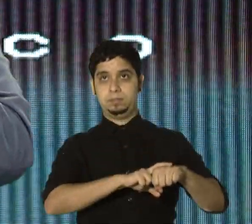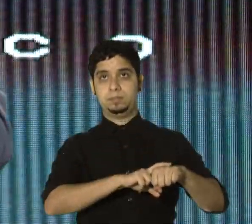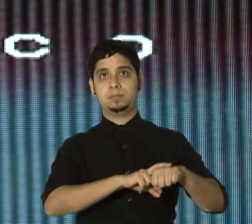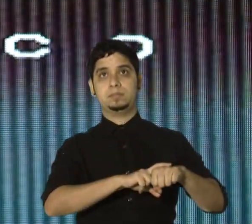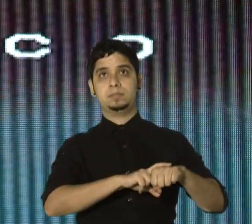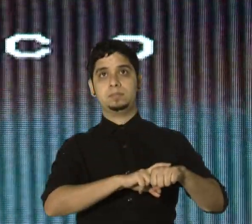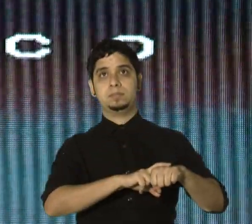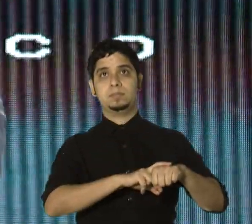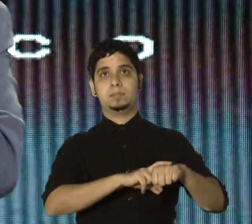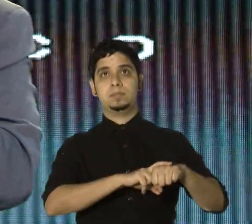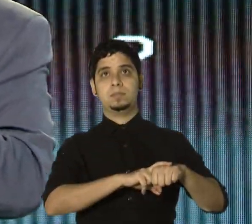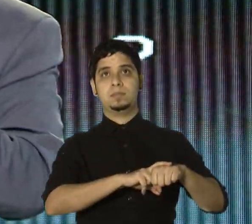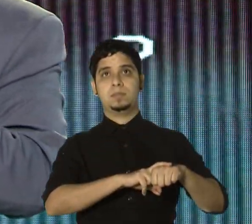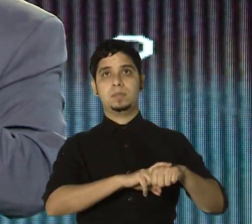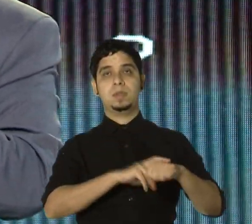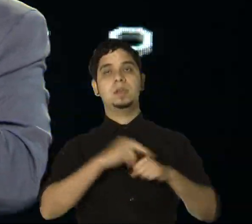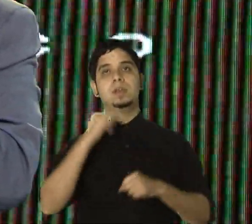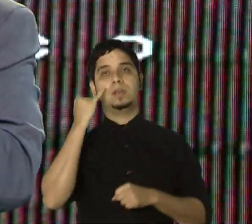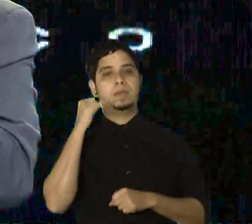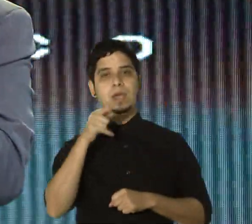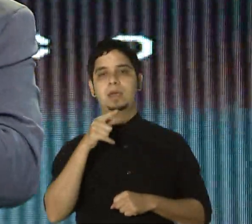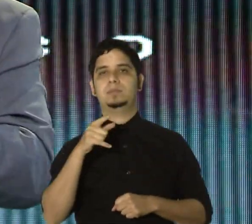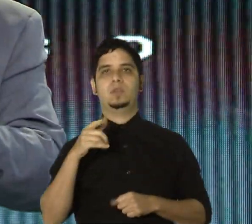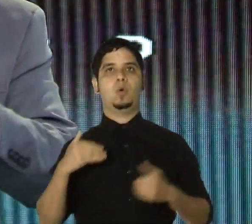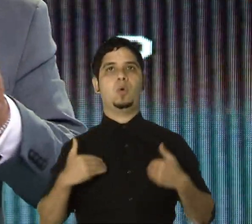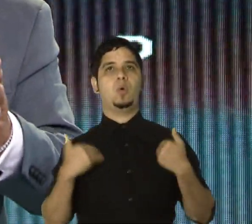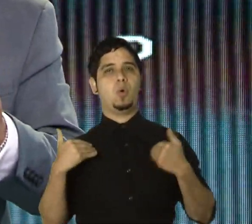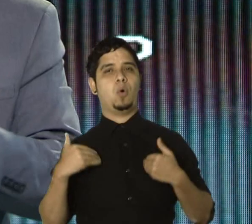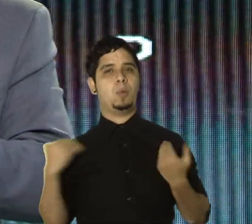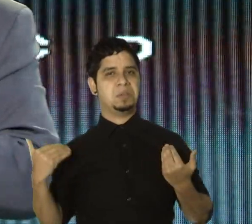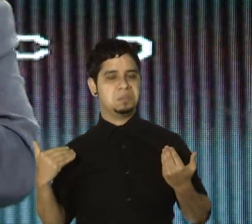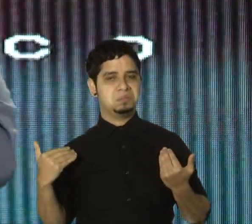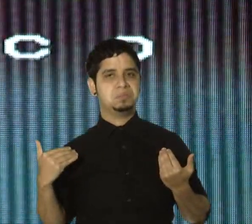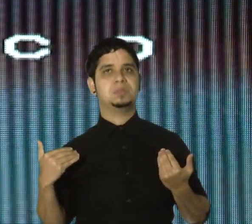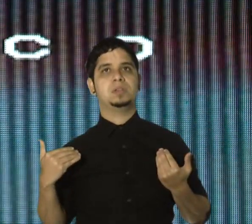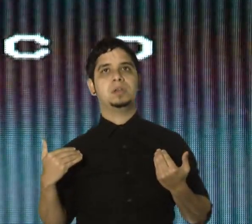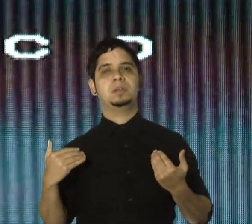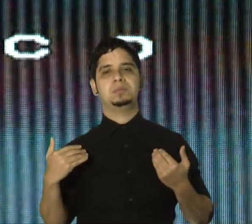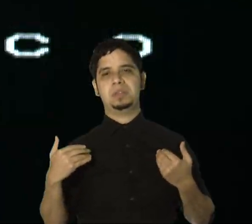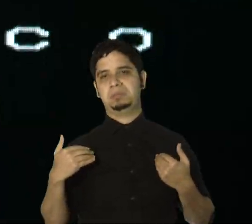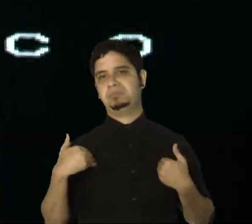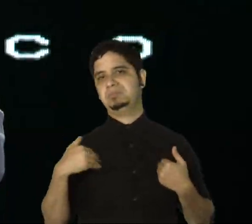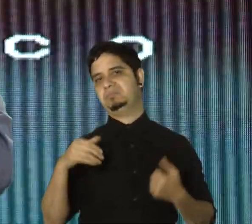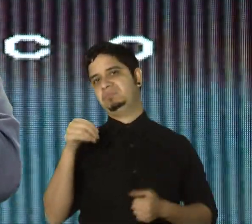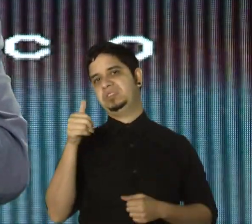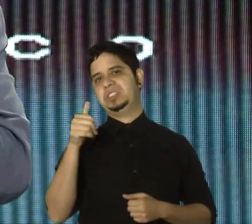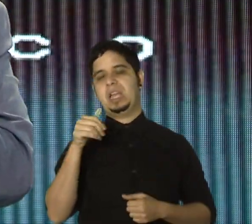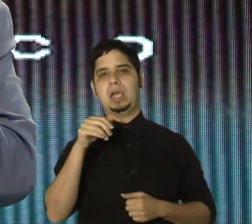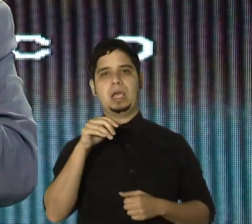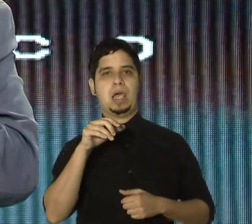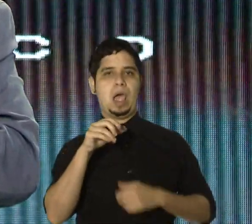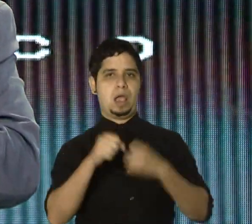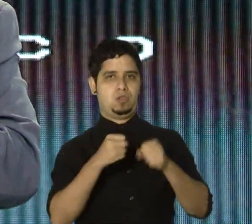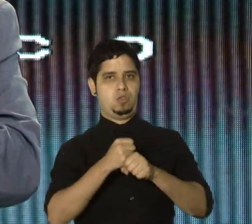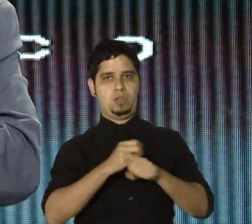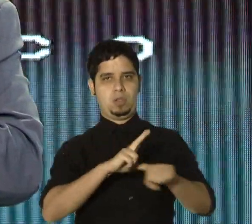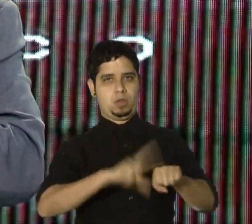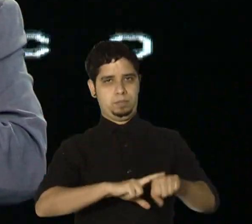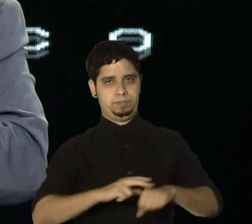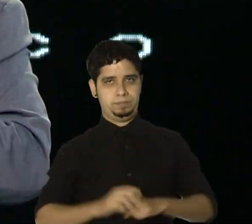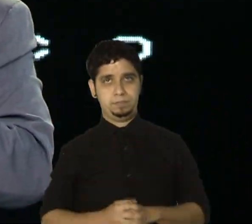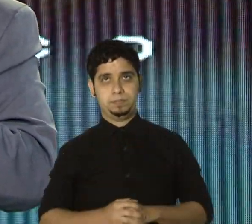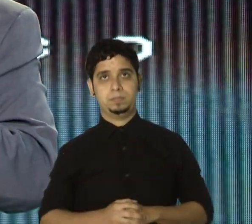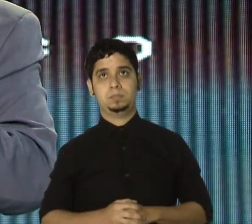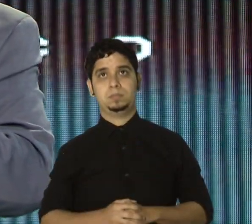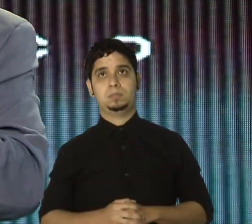20 años naturales y si es un menor de edad que fue juzgado como adulto, 10. En el caso de los delitos que